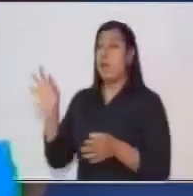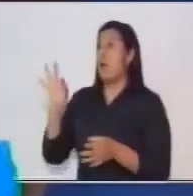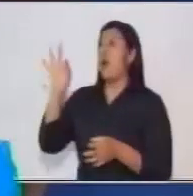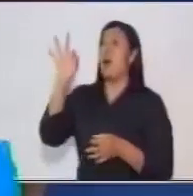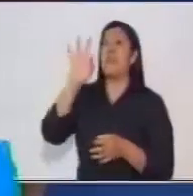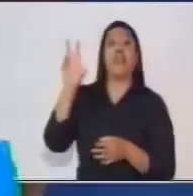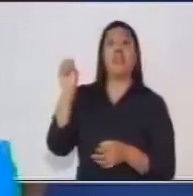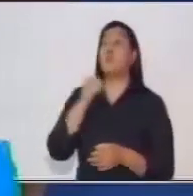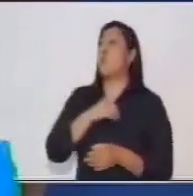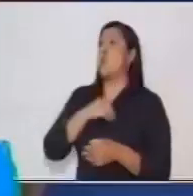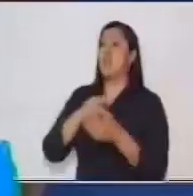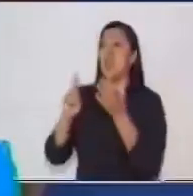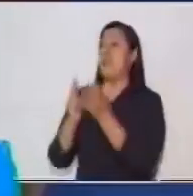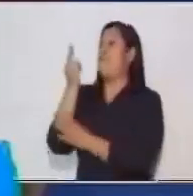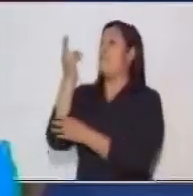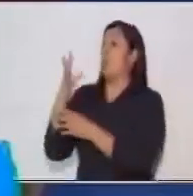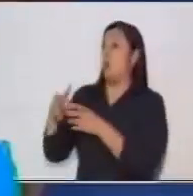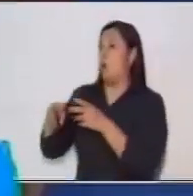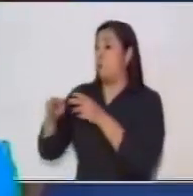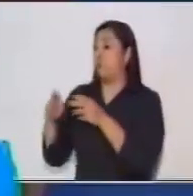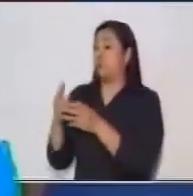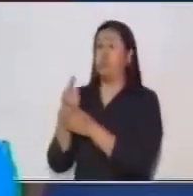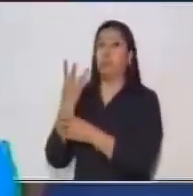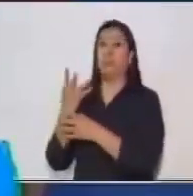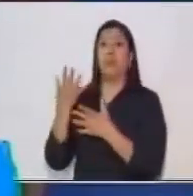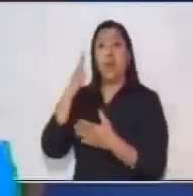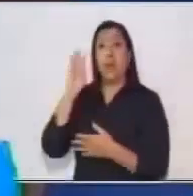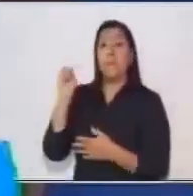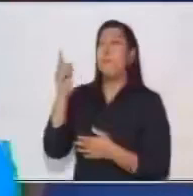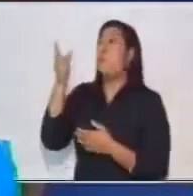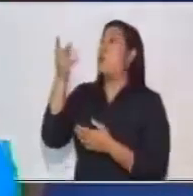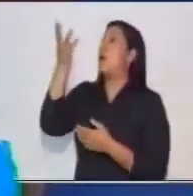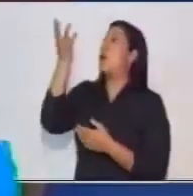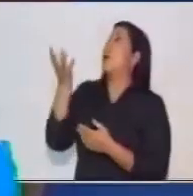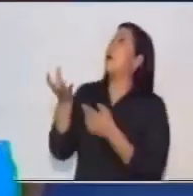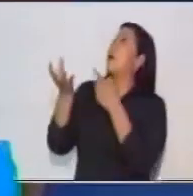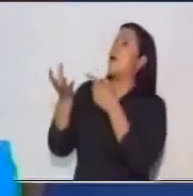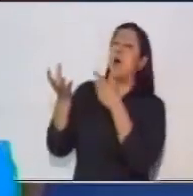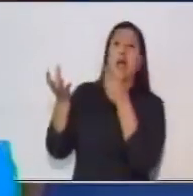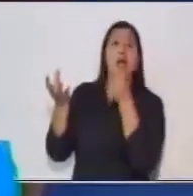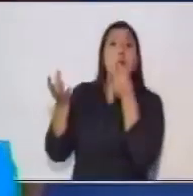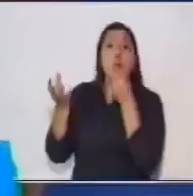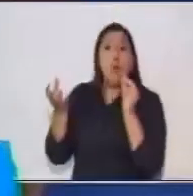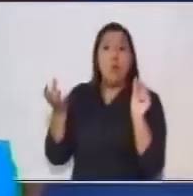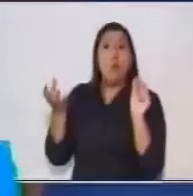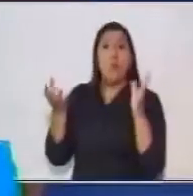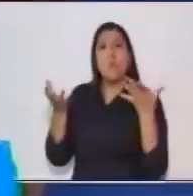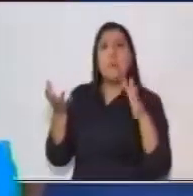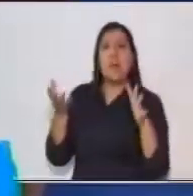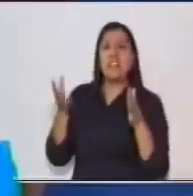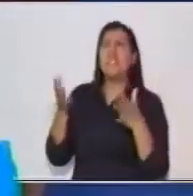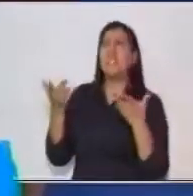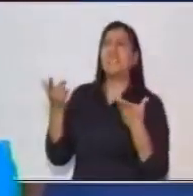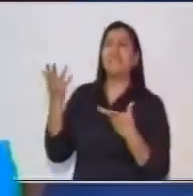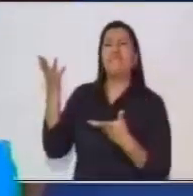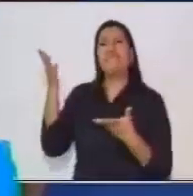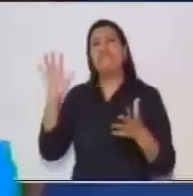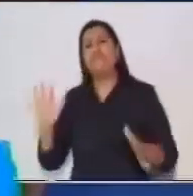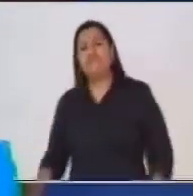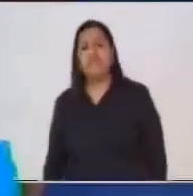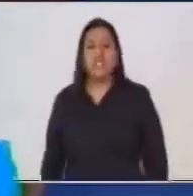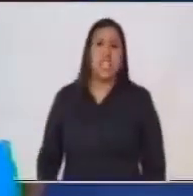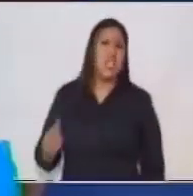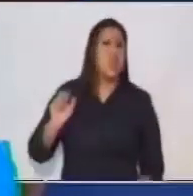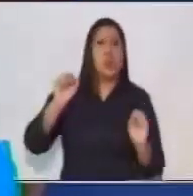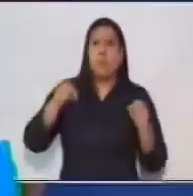flores, parecen un ramillete de uvas que molestan y así no podemos llevárselas a